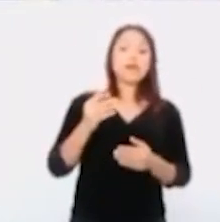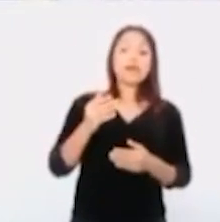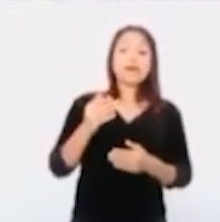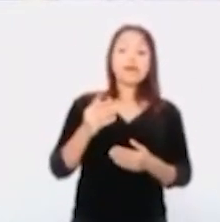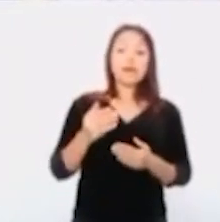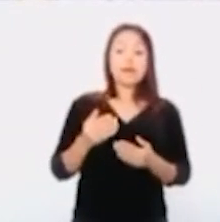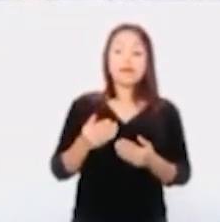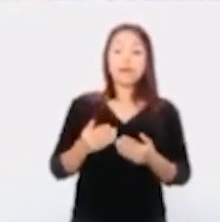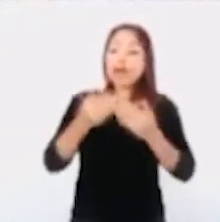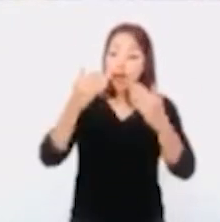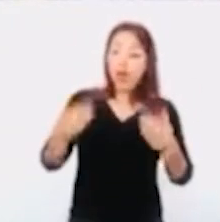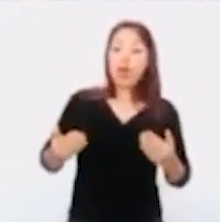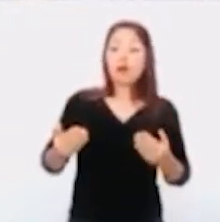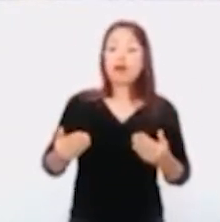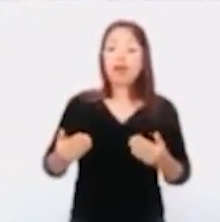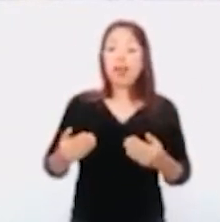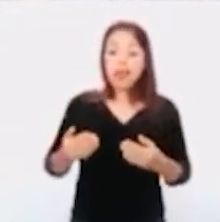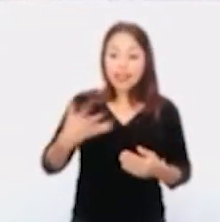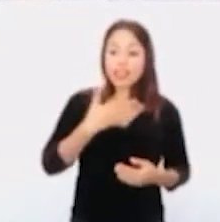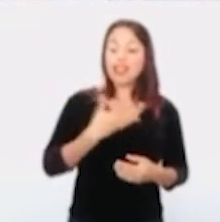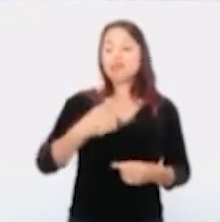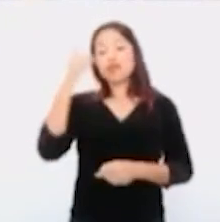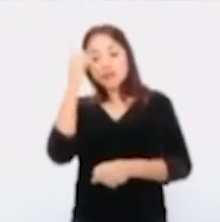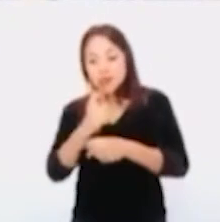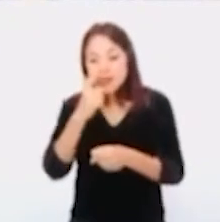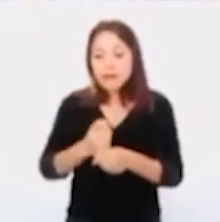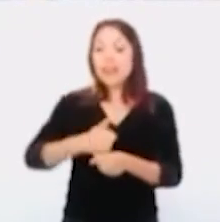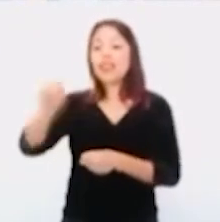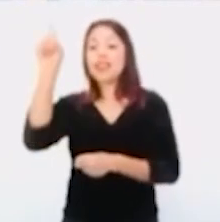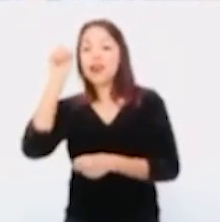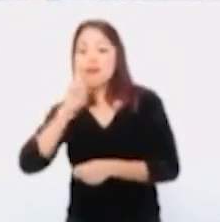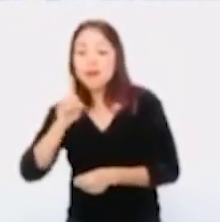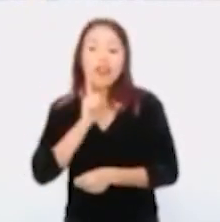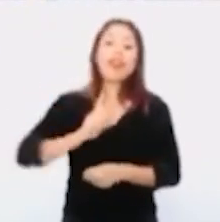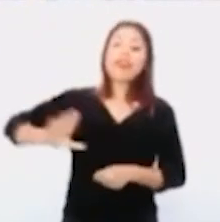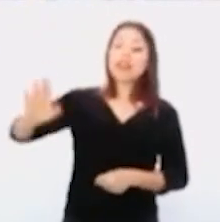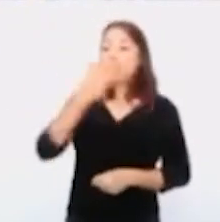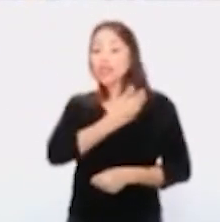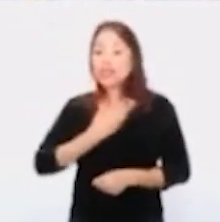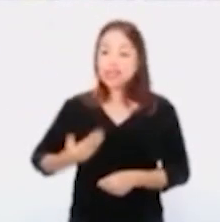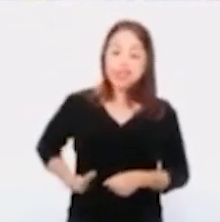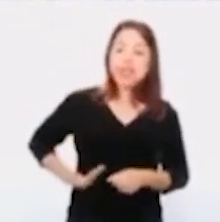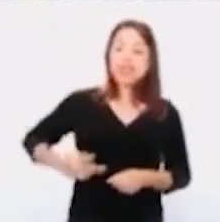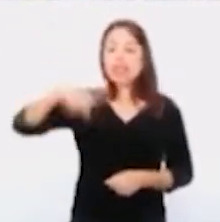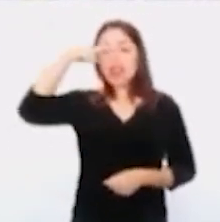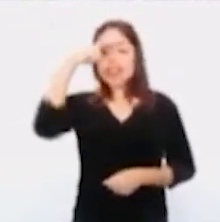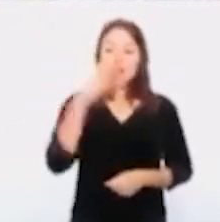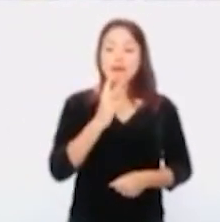según explicó el apoyo va dirigido a aquellos estudiantes de instituciones públicas que trabajan para poder pagar sus gastos